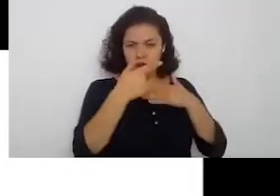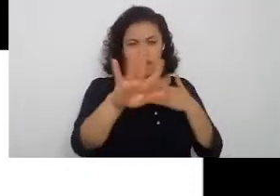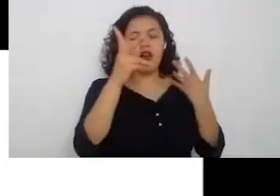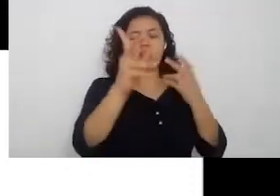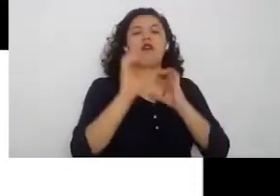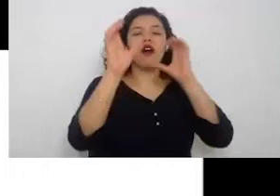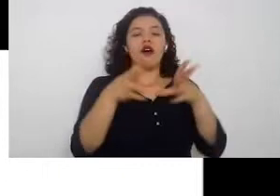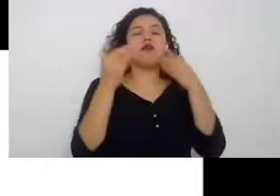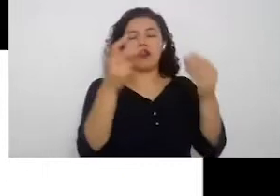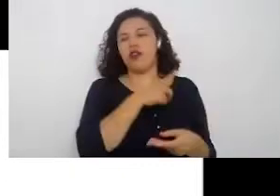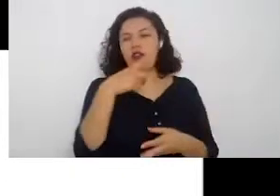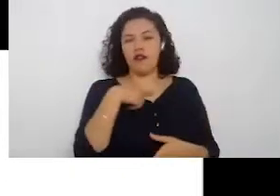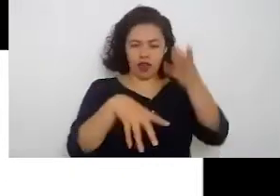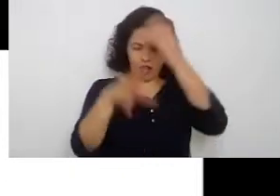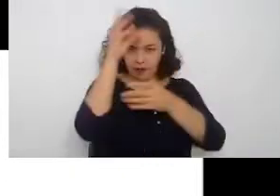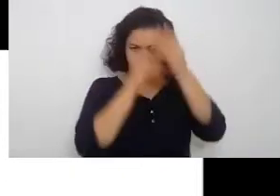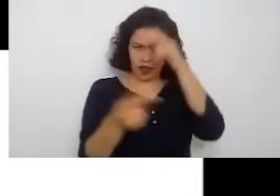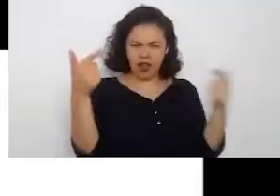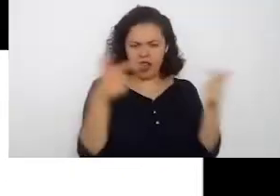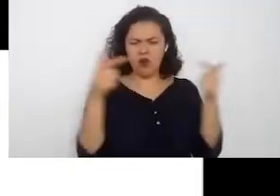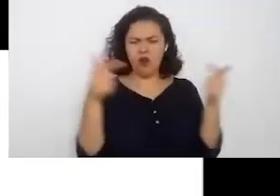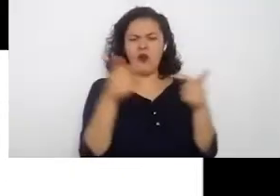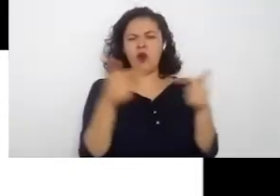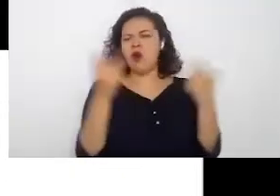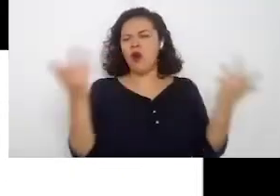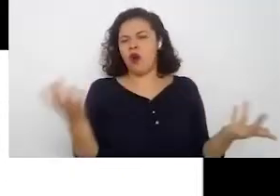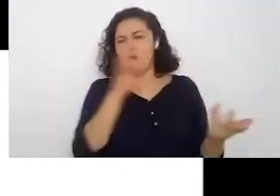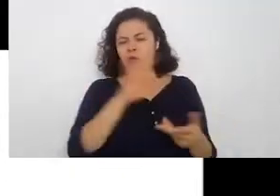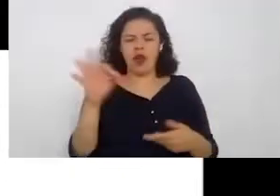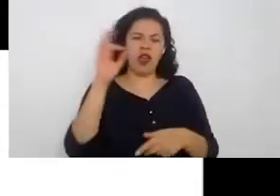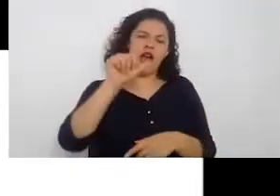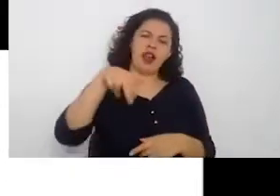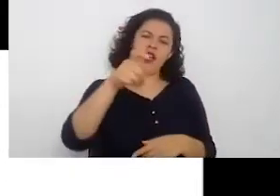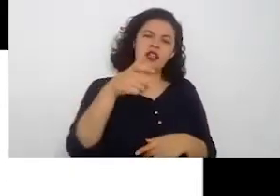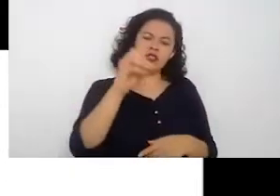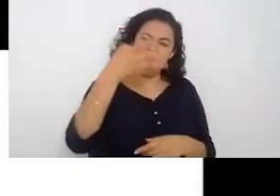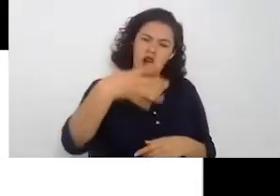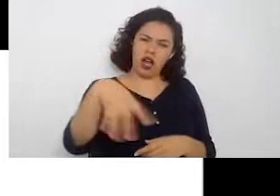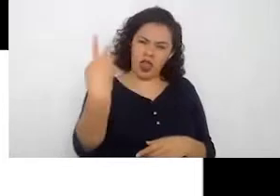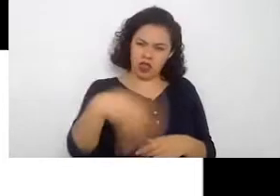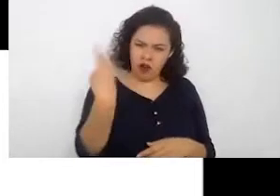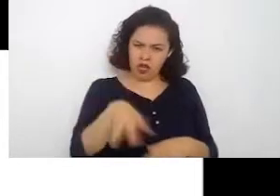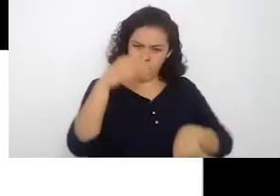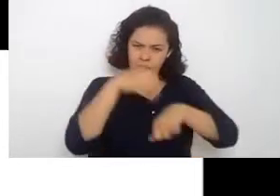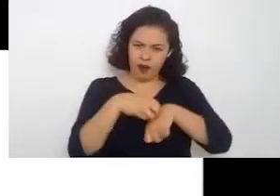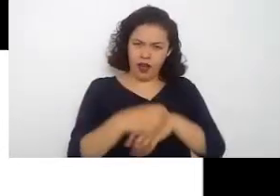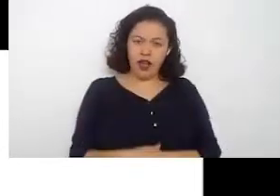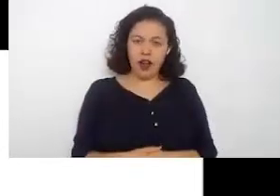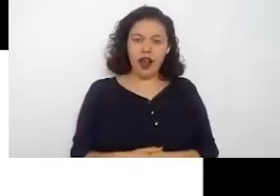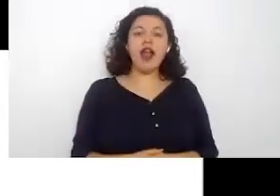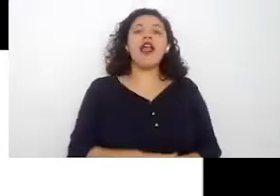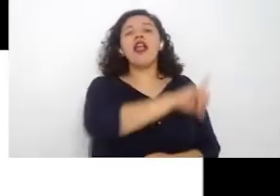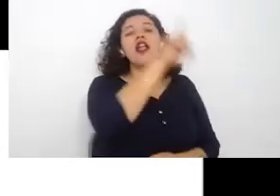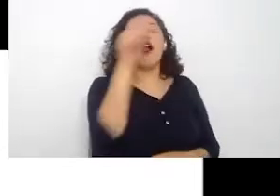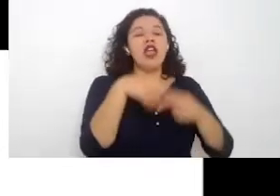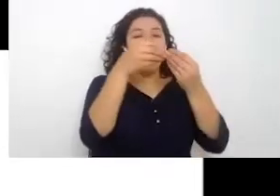que aprender. Si ustedes en Google, en un navegador, le ponen anexo 14, les va a desplegar, ¿verdad? Ahí el